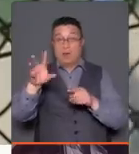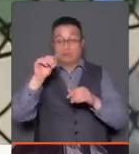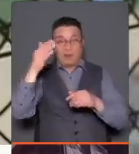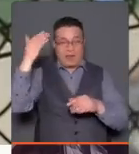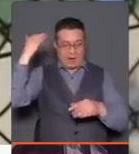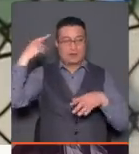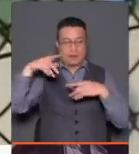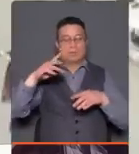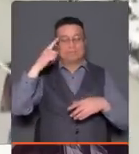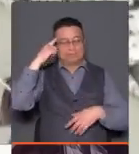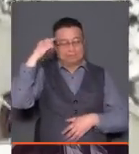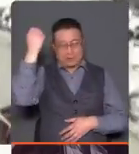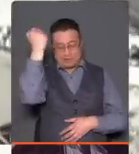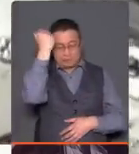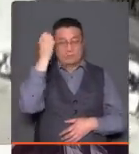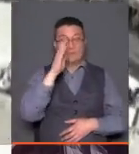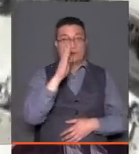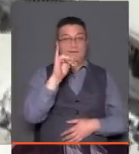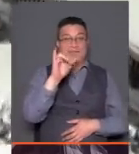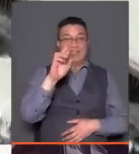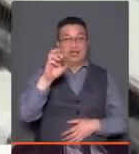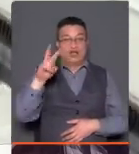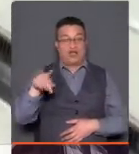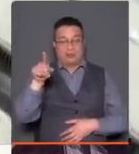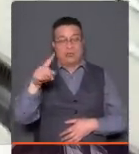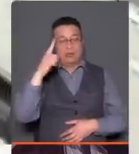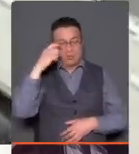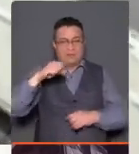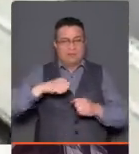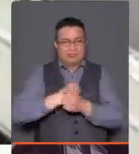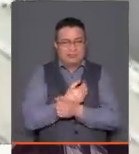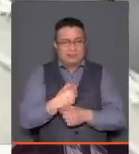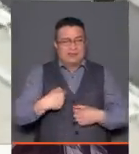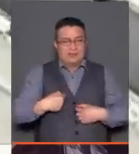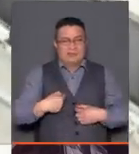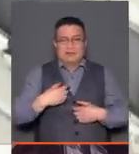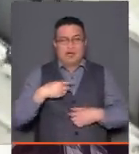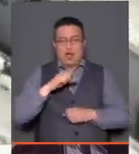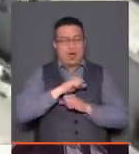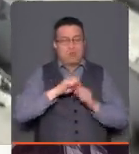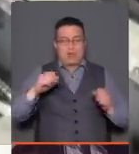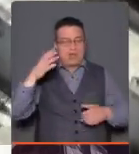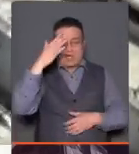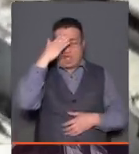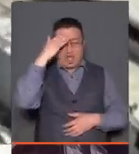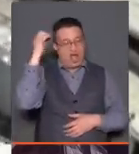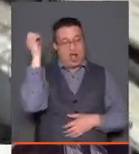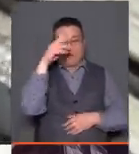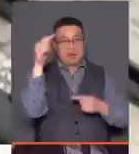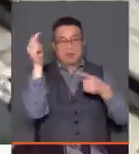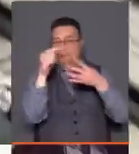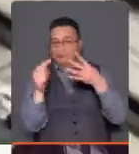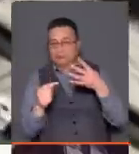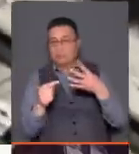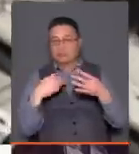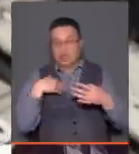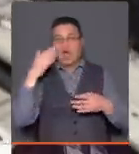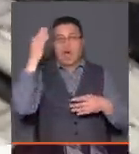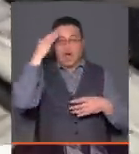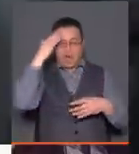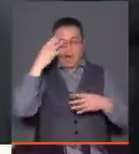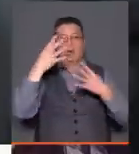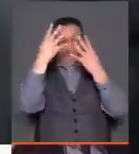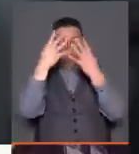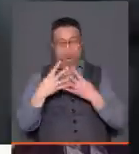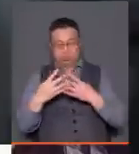cárcel Byron se siente preso de su propia inocencia porque no ha podido olvidar ningún detalle me acuerdo que ese día nos metieron a la celda